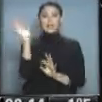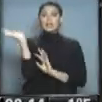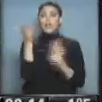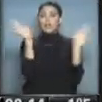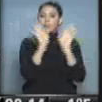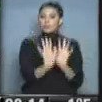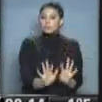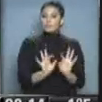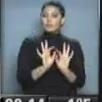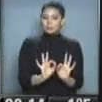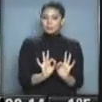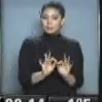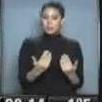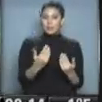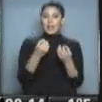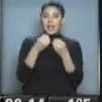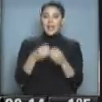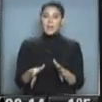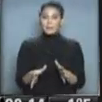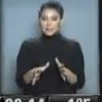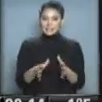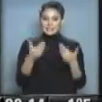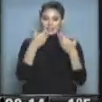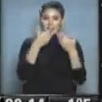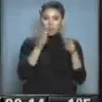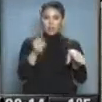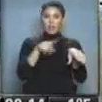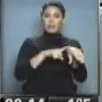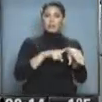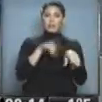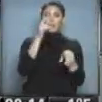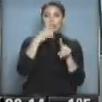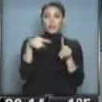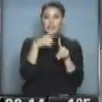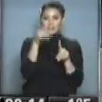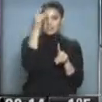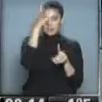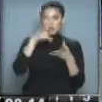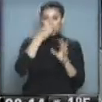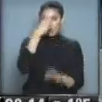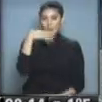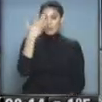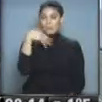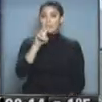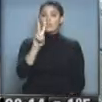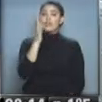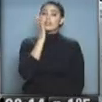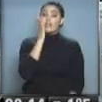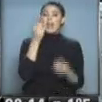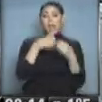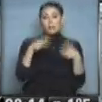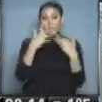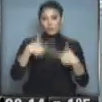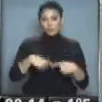todos los aditamentos para que comience a ser inaugurado a partir de las 12 del mediodía oficialmente Y a partir de las 14 va a comenzar a